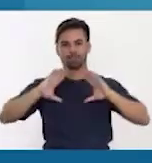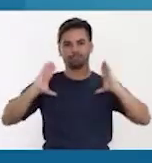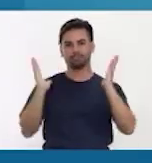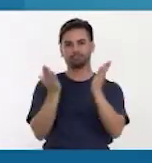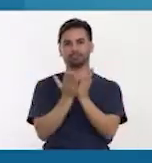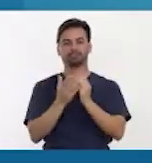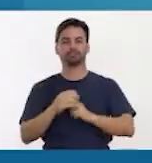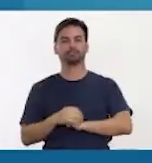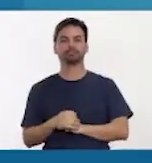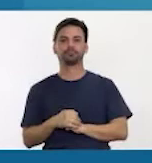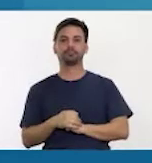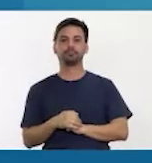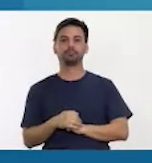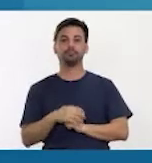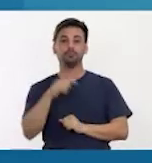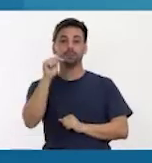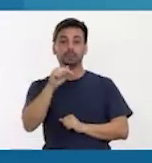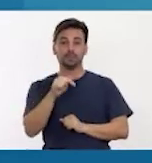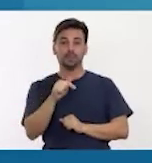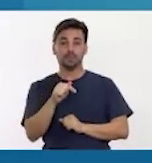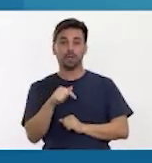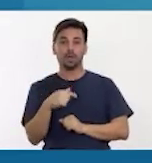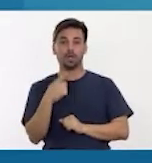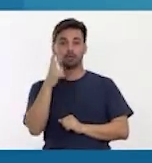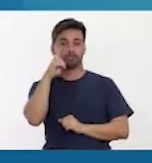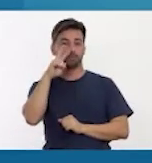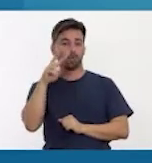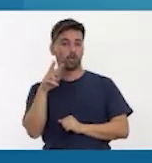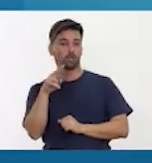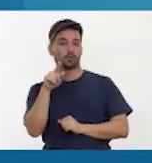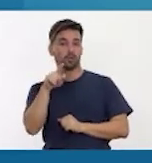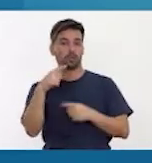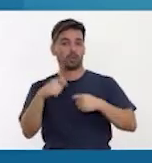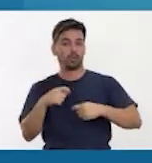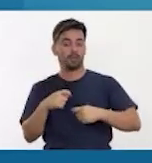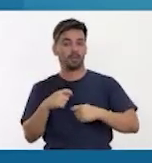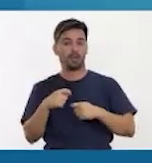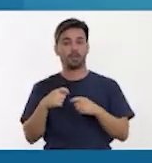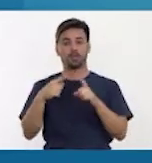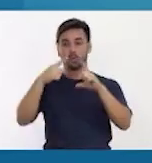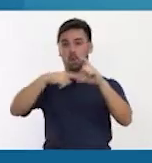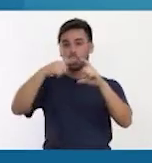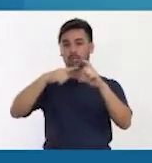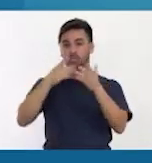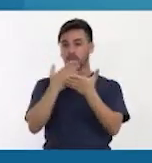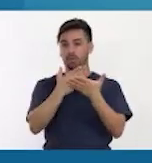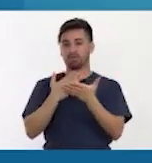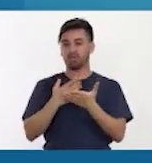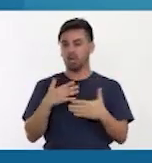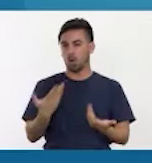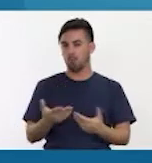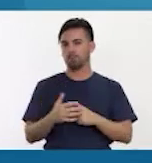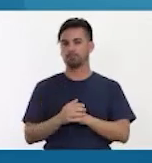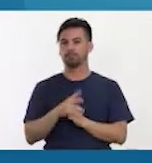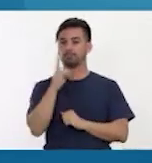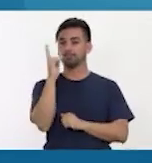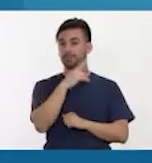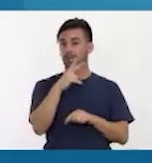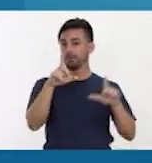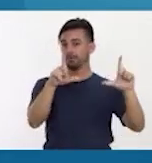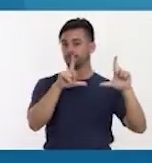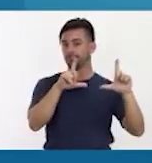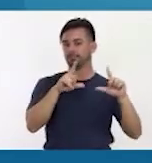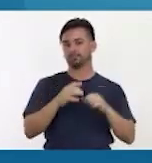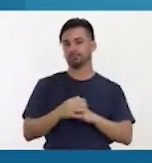define. Ahora bien, esa expansión territorial la van a realizar por diferentes medios, a través de